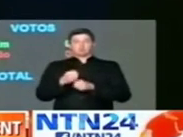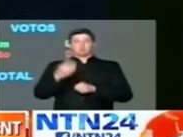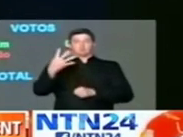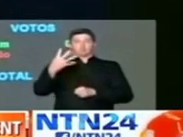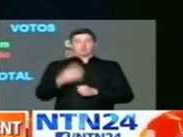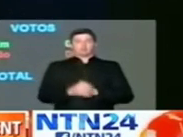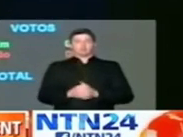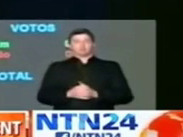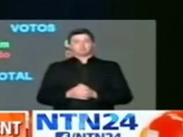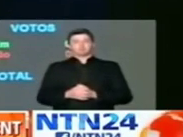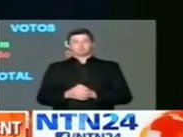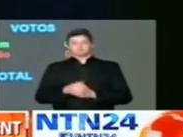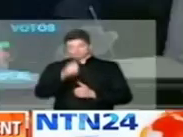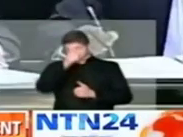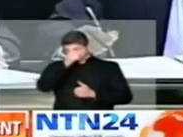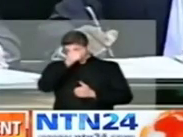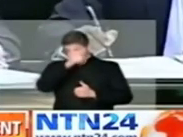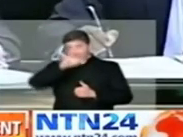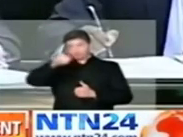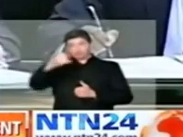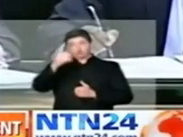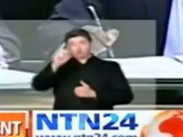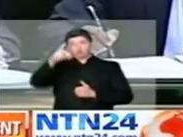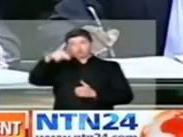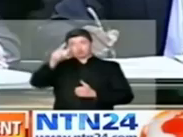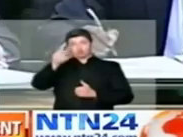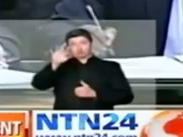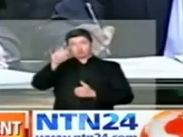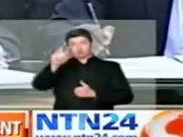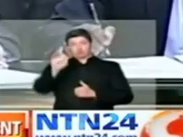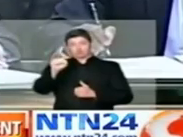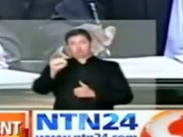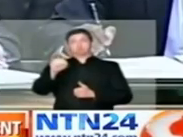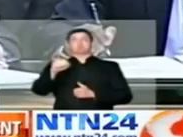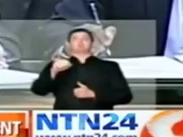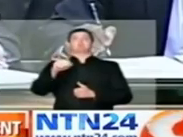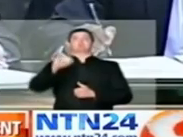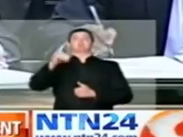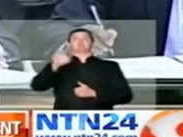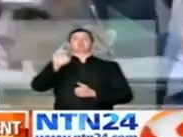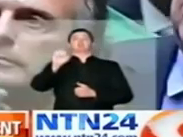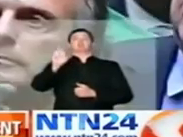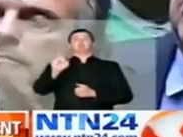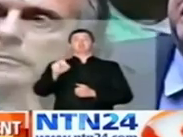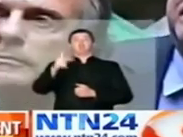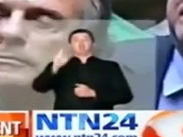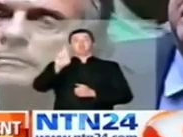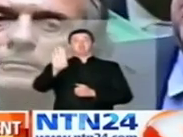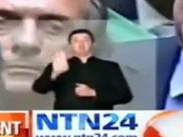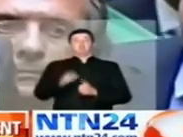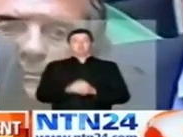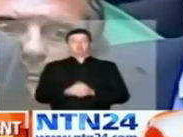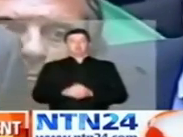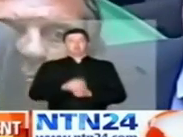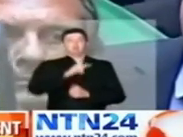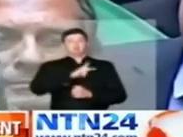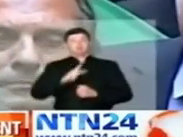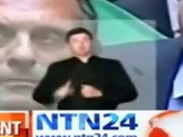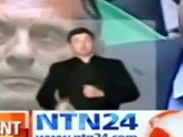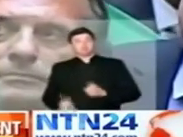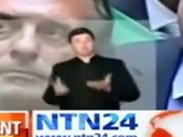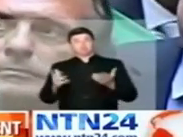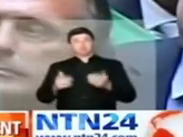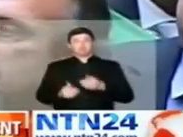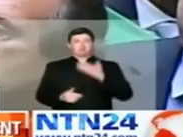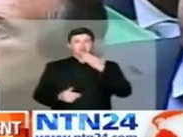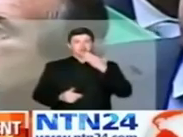impulsando desde el primer día de su gobierno. La primera prioridad de Macri fue someterse a las exigencias de los fondos buitres, que